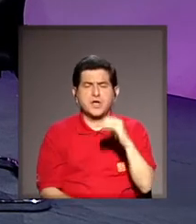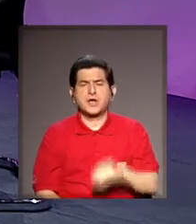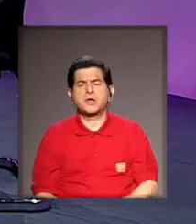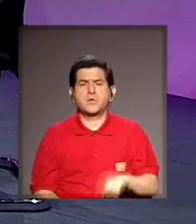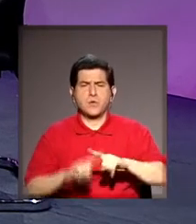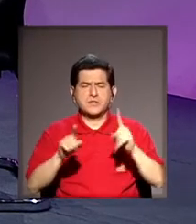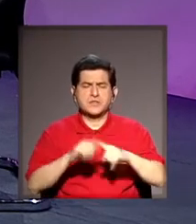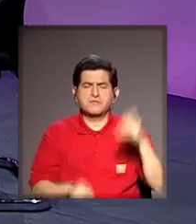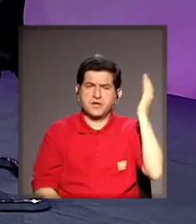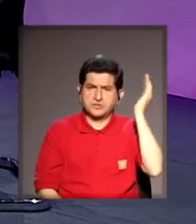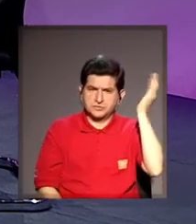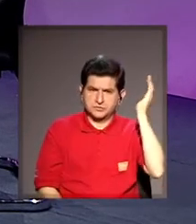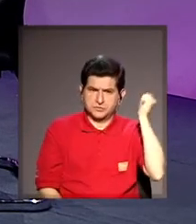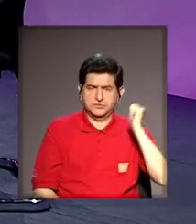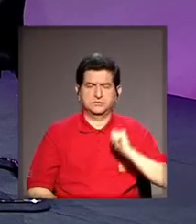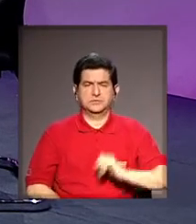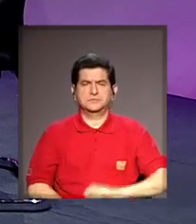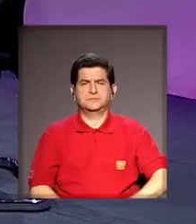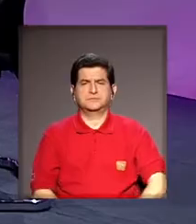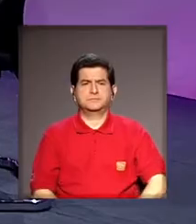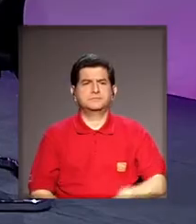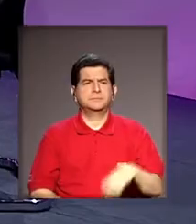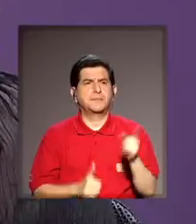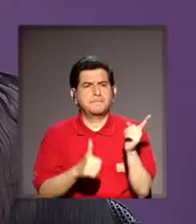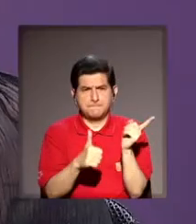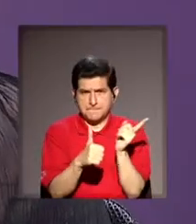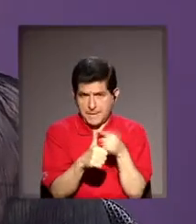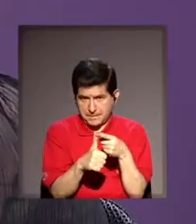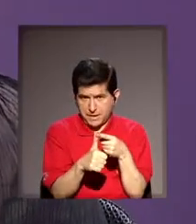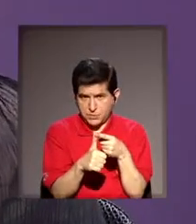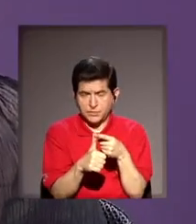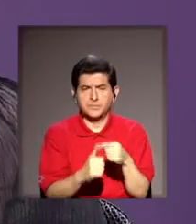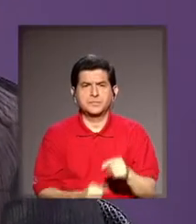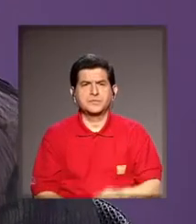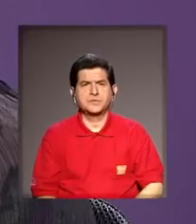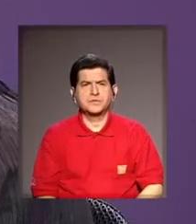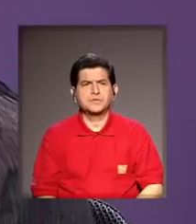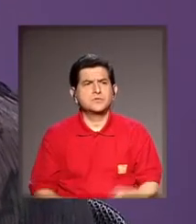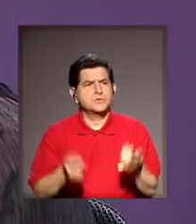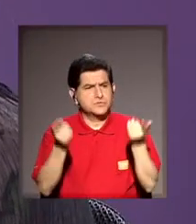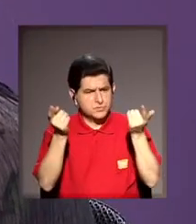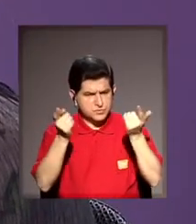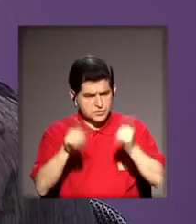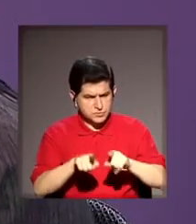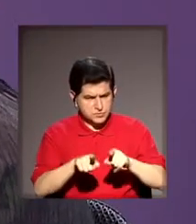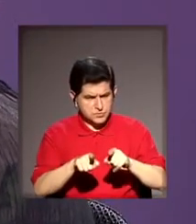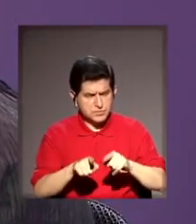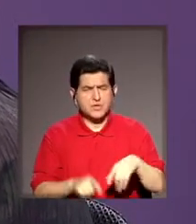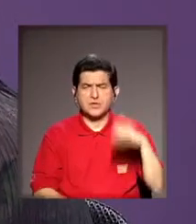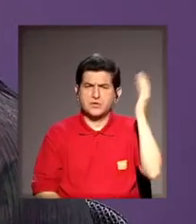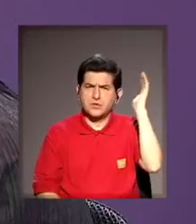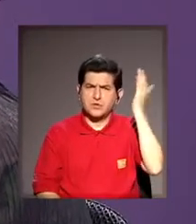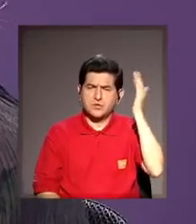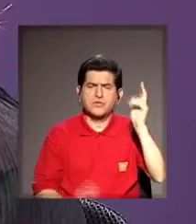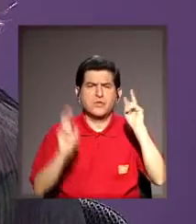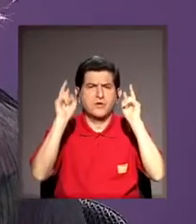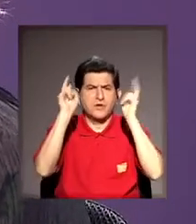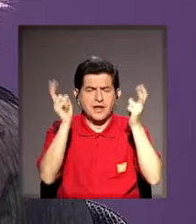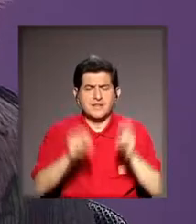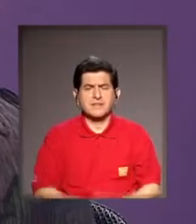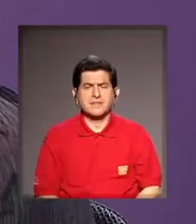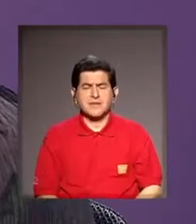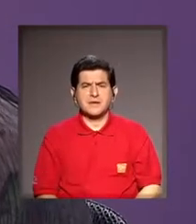conversatorios etcétera el primero de ellos fue un conversatorio sobre el tema de